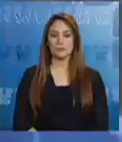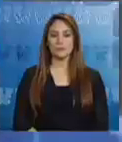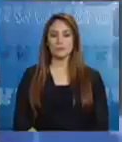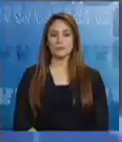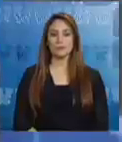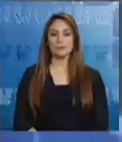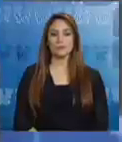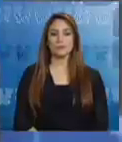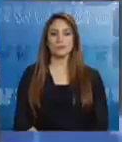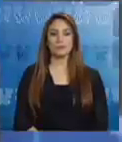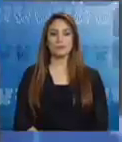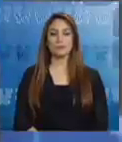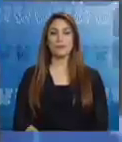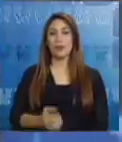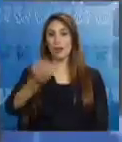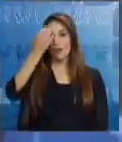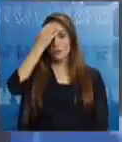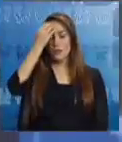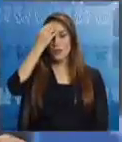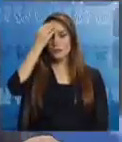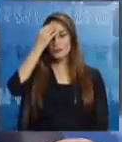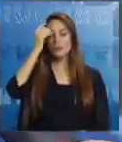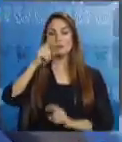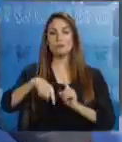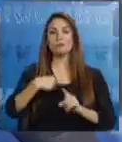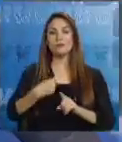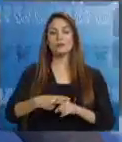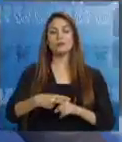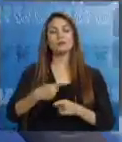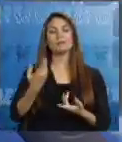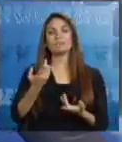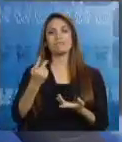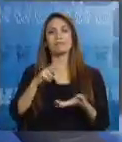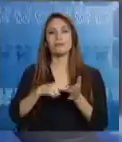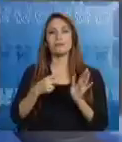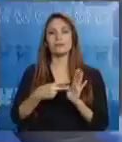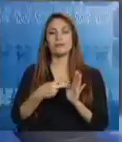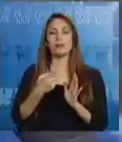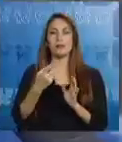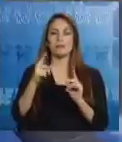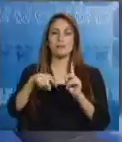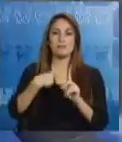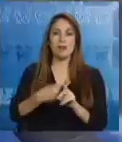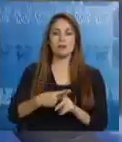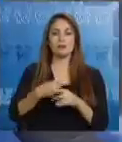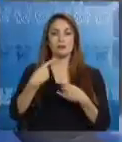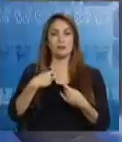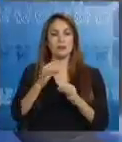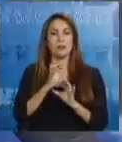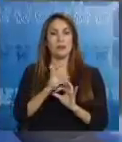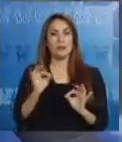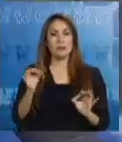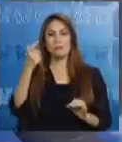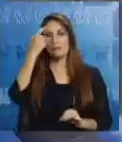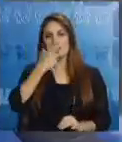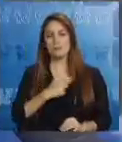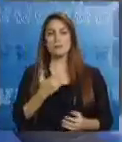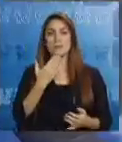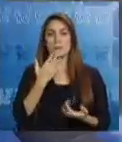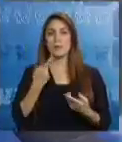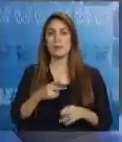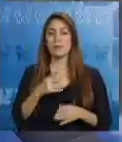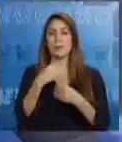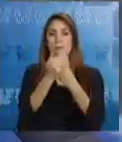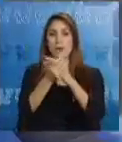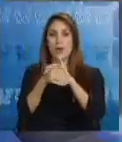La educación en cuestiones de higiene personal es otra de las acciones que fomenta el gobierno para contrarrestar la desnutrición infantil. Lavarse bien